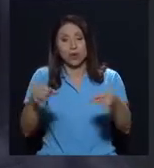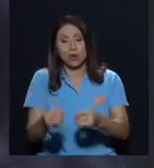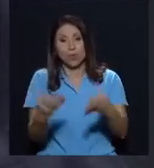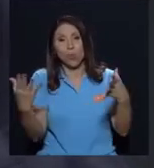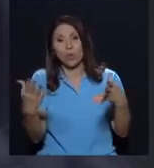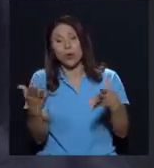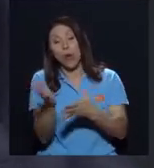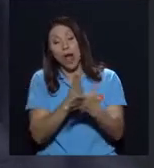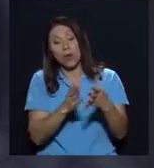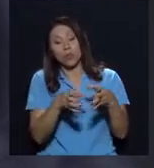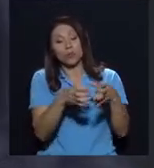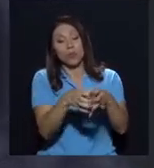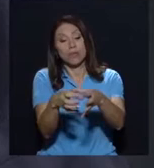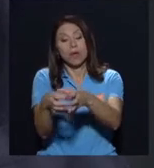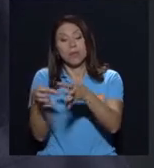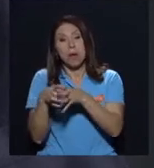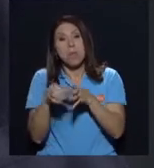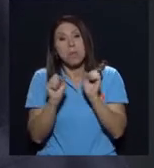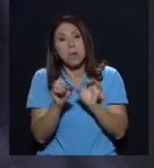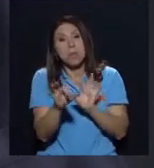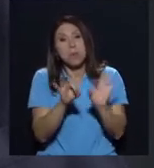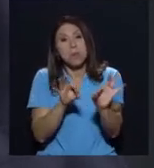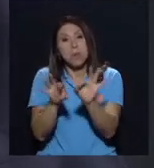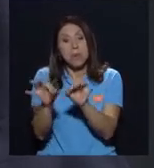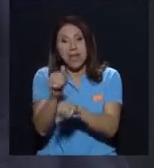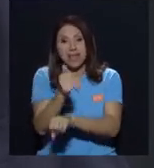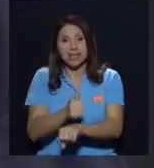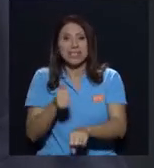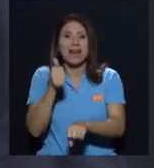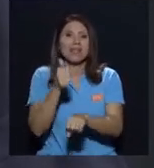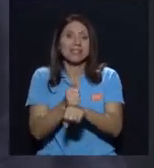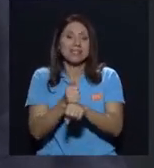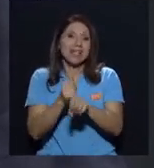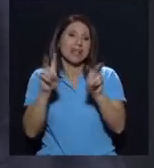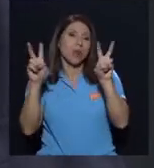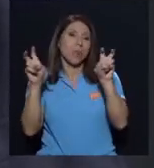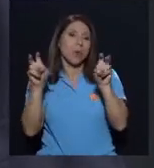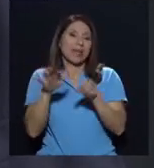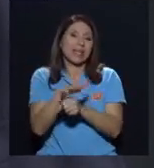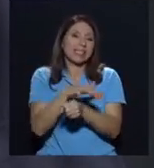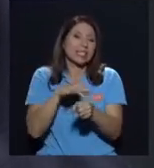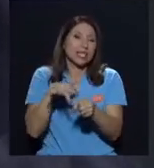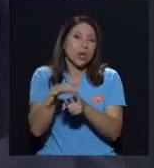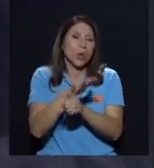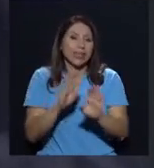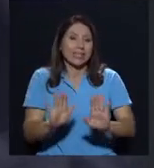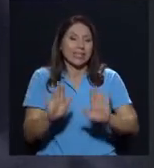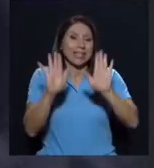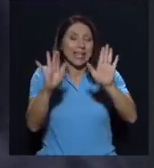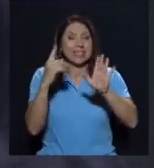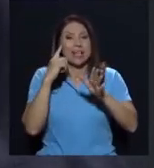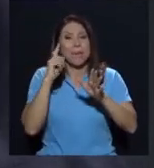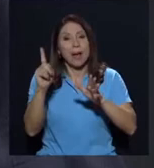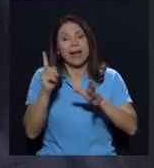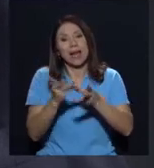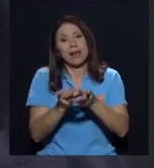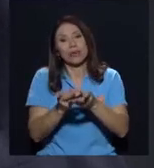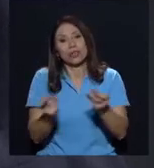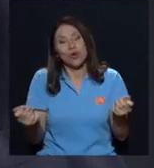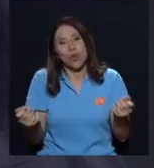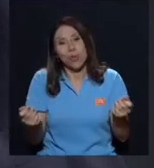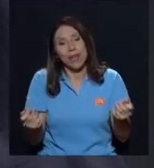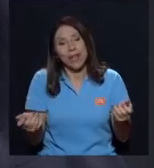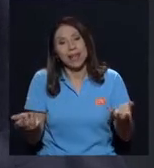establecer ahí lo que no podría llamar algunos algunos islotes de excelencia a ver algunos a